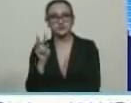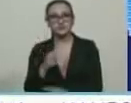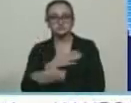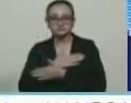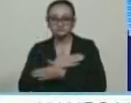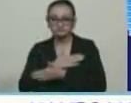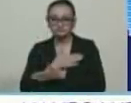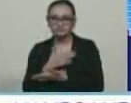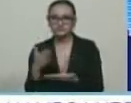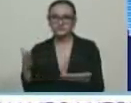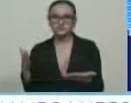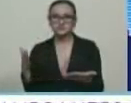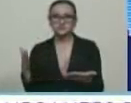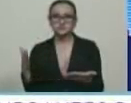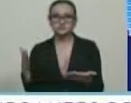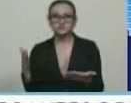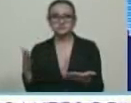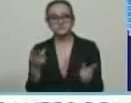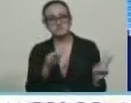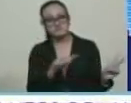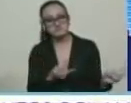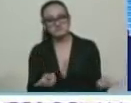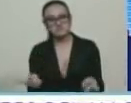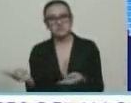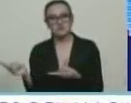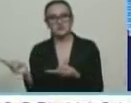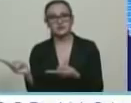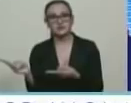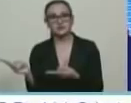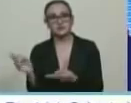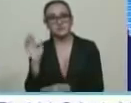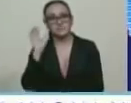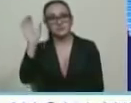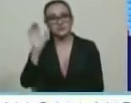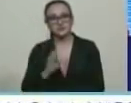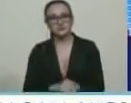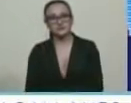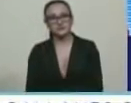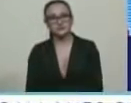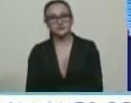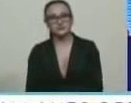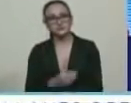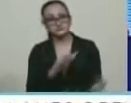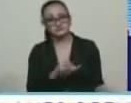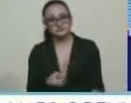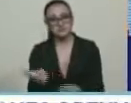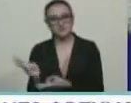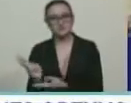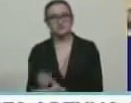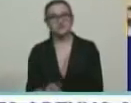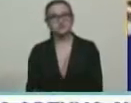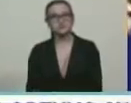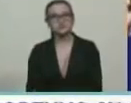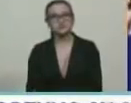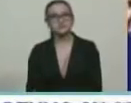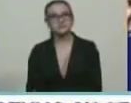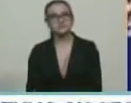cálida y fervorosa bienvenida a nuestra patria. Bienvenido, querido